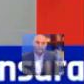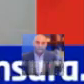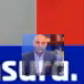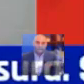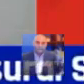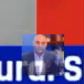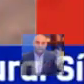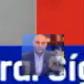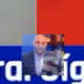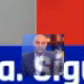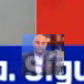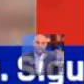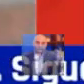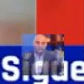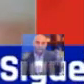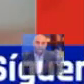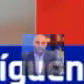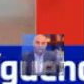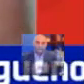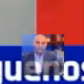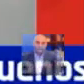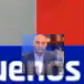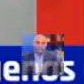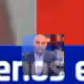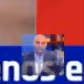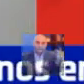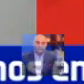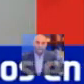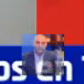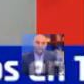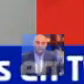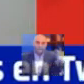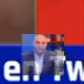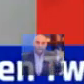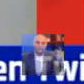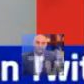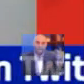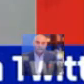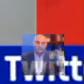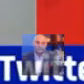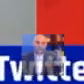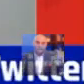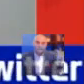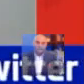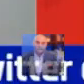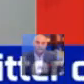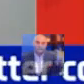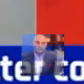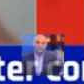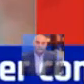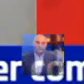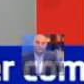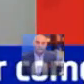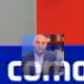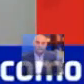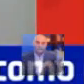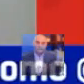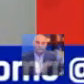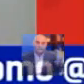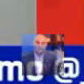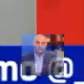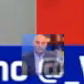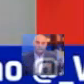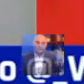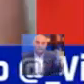sexenio fueron a solicitar que se les concediera esa distinción, la más alta